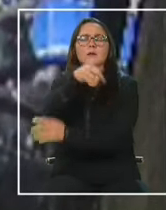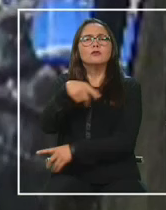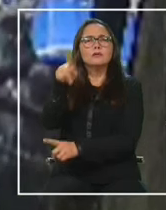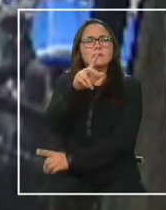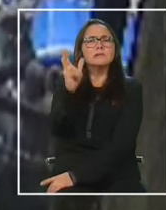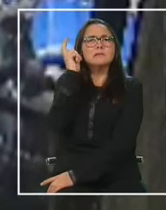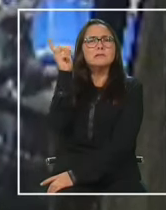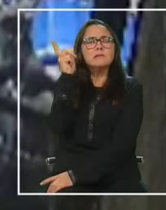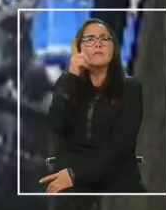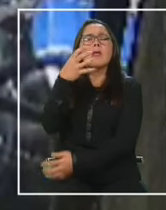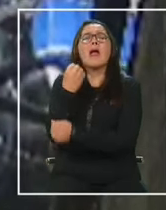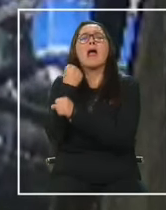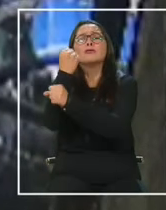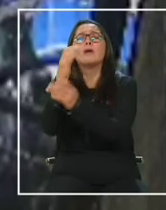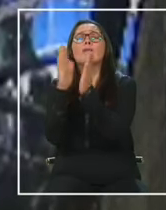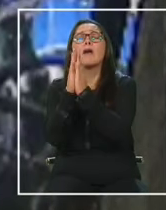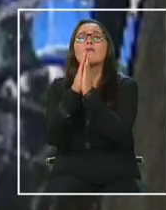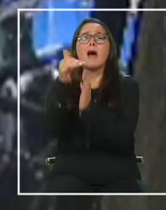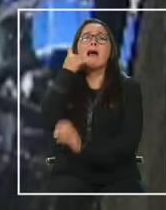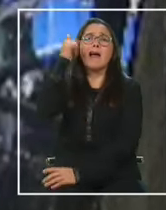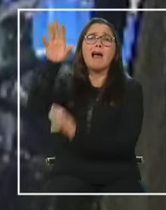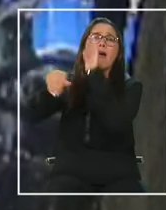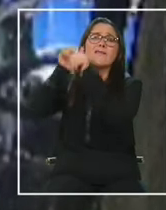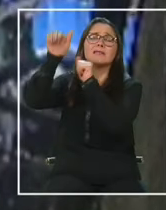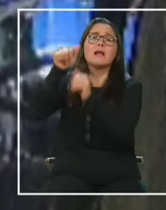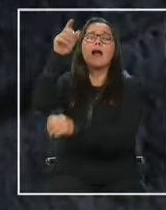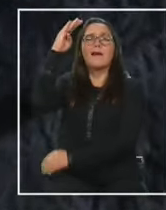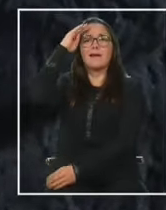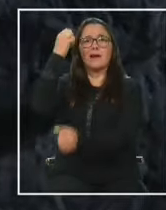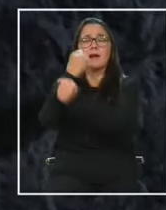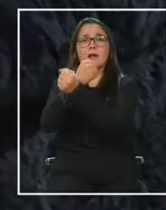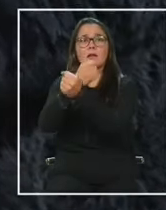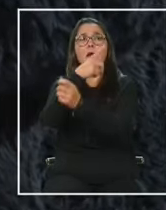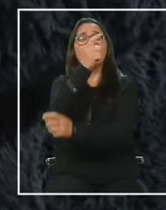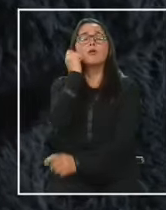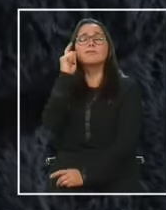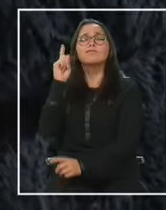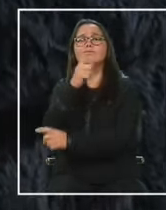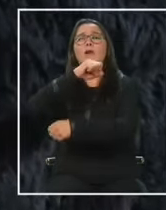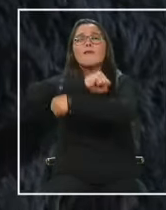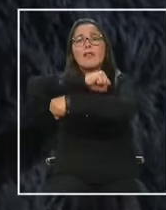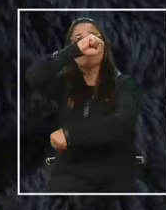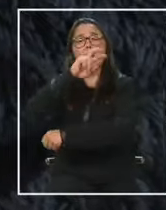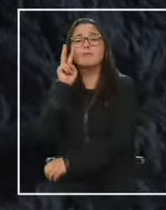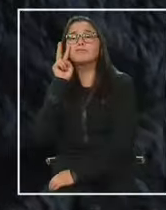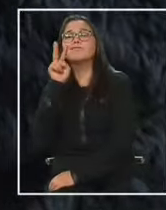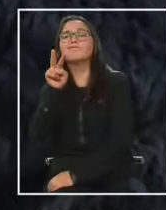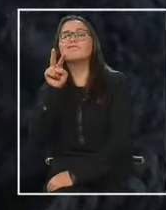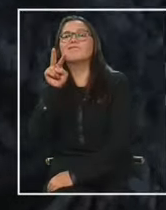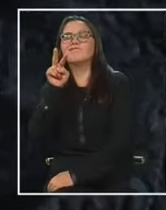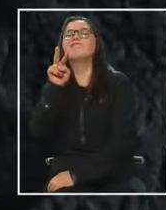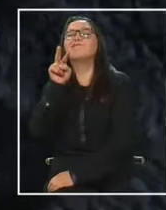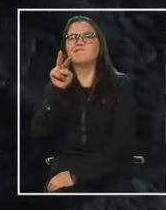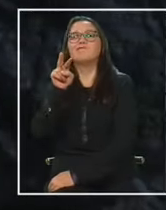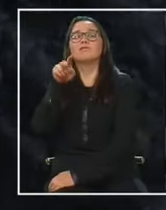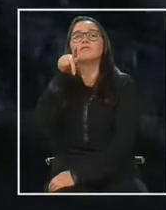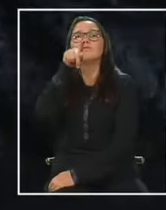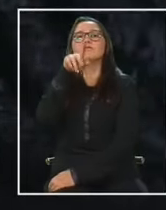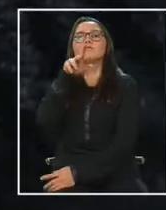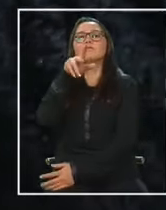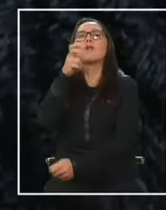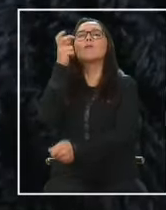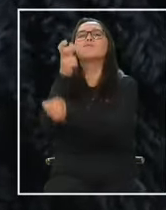que ayuda que llamen a carabineros y salí yo por la ventana a mirar y claro pues estaban